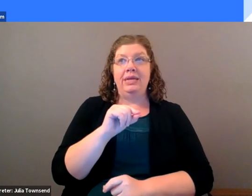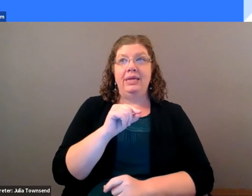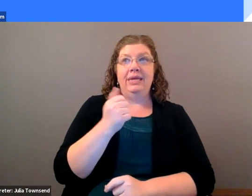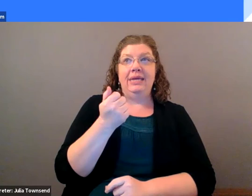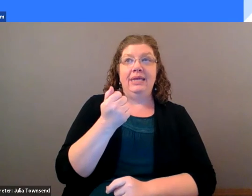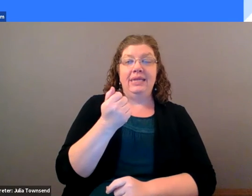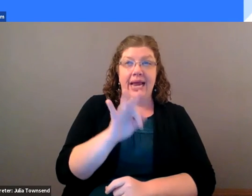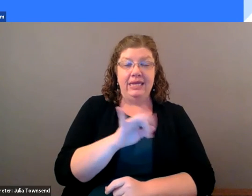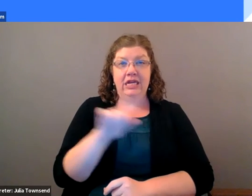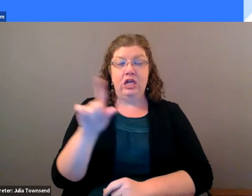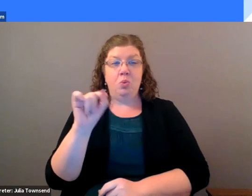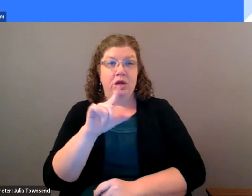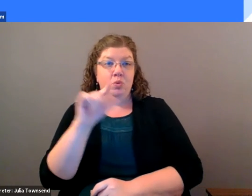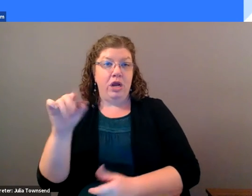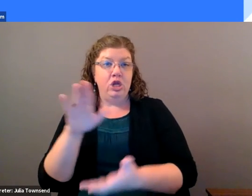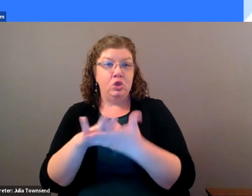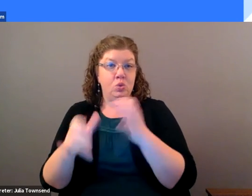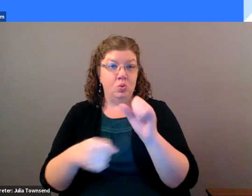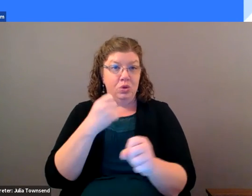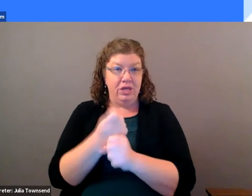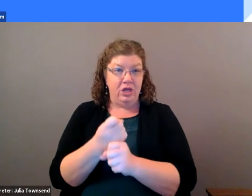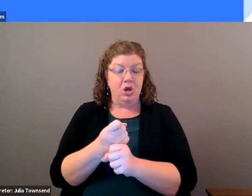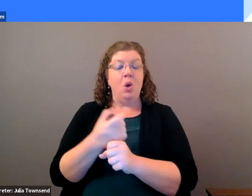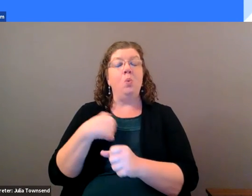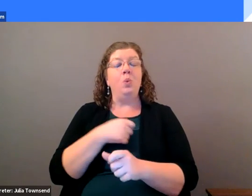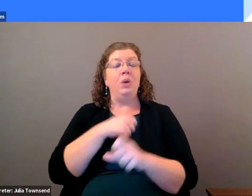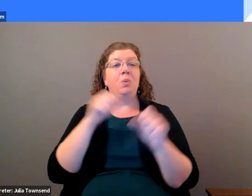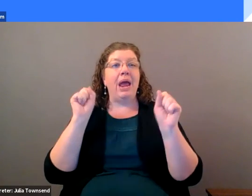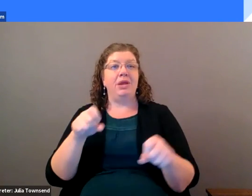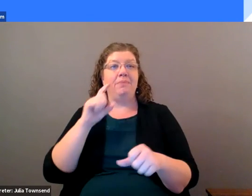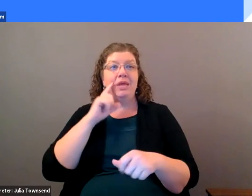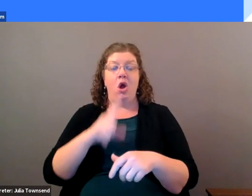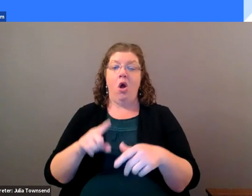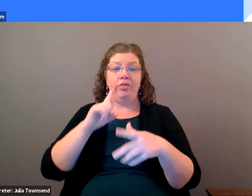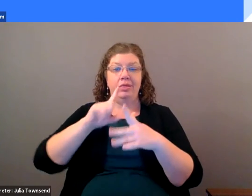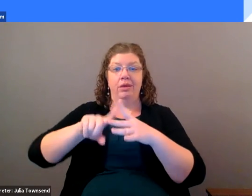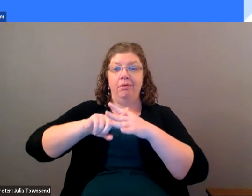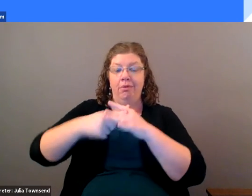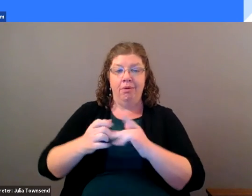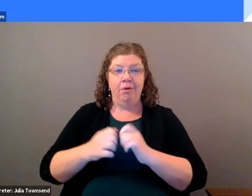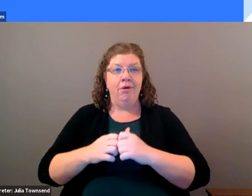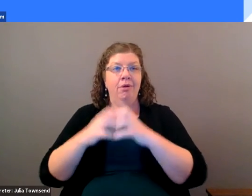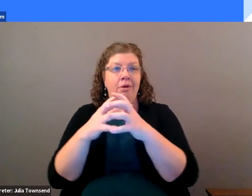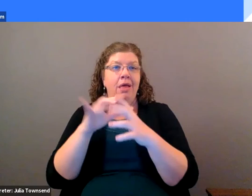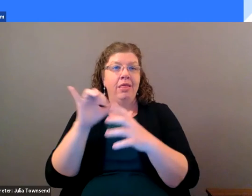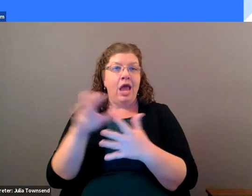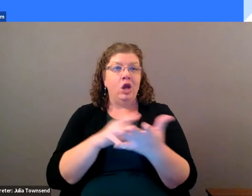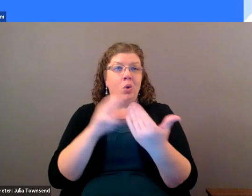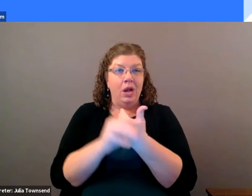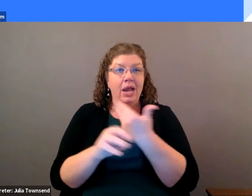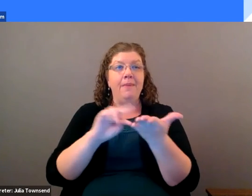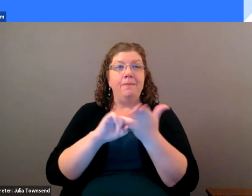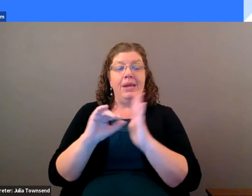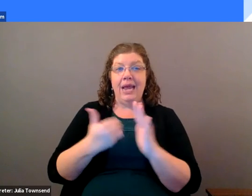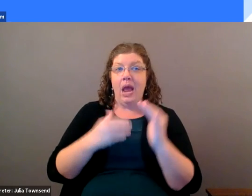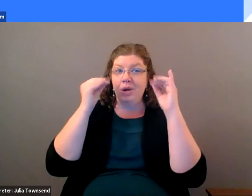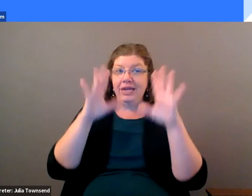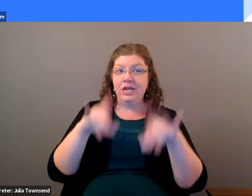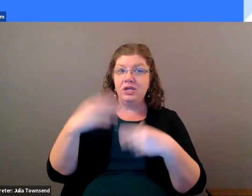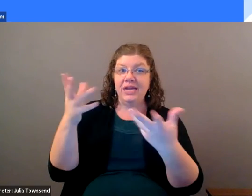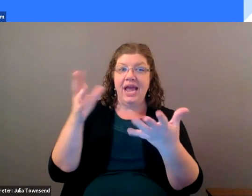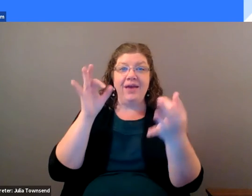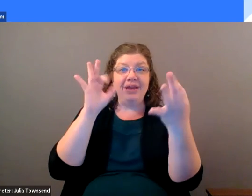2019-2020 y pudimos estar ahí en el diseño del plan de estudios. Y eso quiere decir